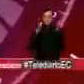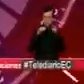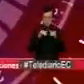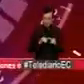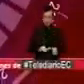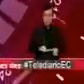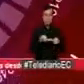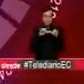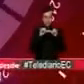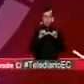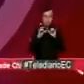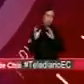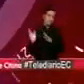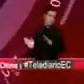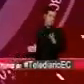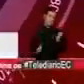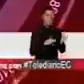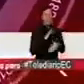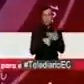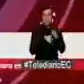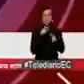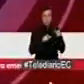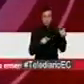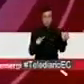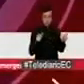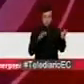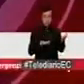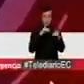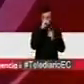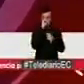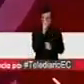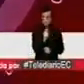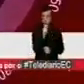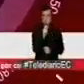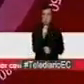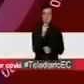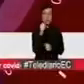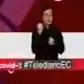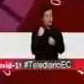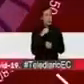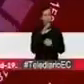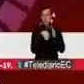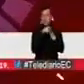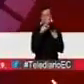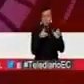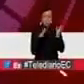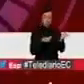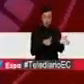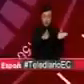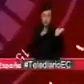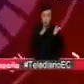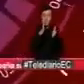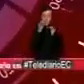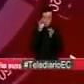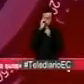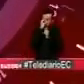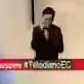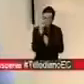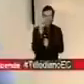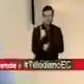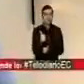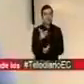con los entierros dignos a todas las personas que han fallecido. Por favor, no cejar hasta que la última persona sea enterrada de manera